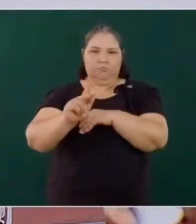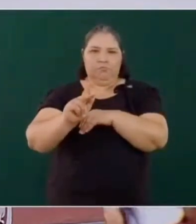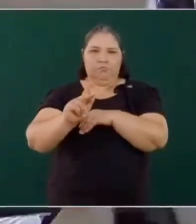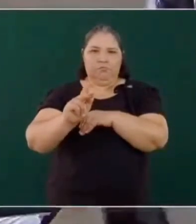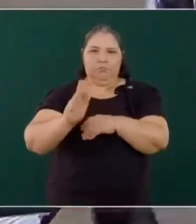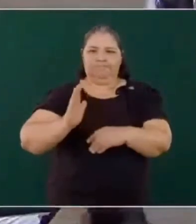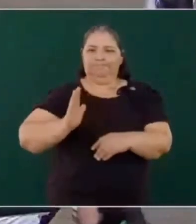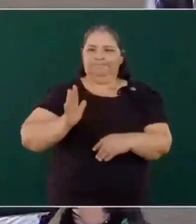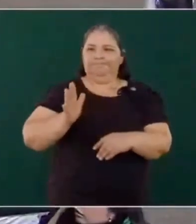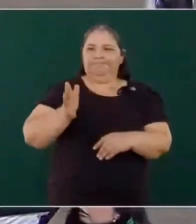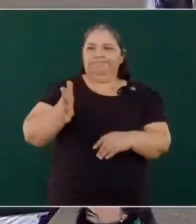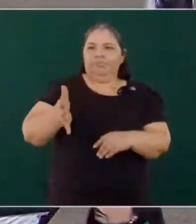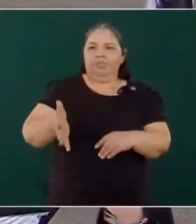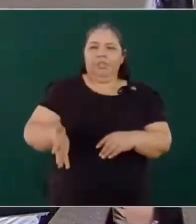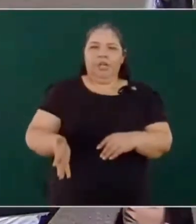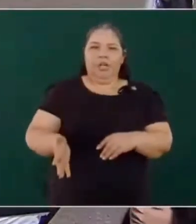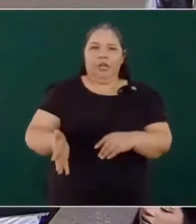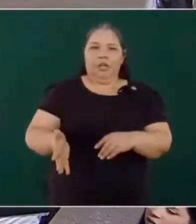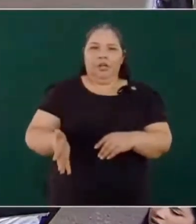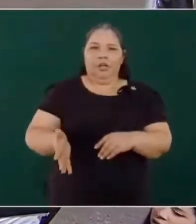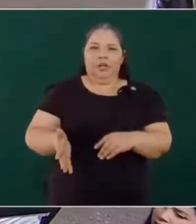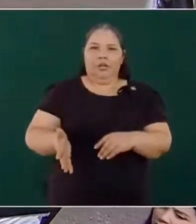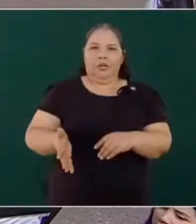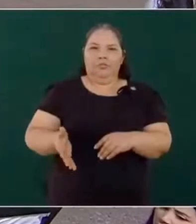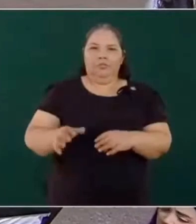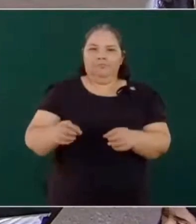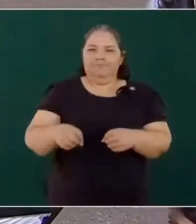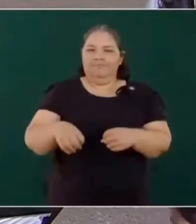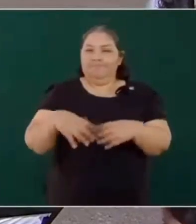presumir, voy a tirar aceite,